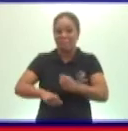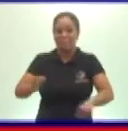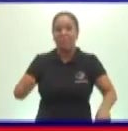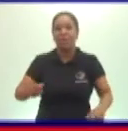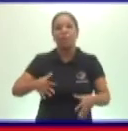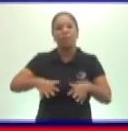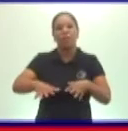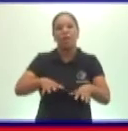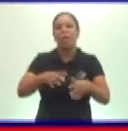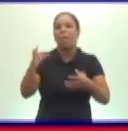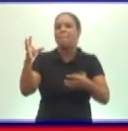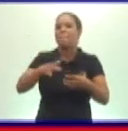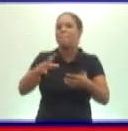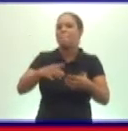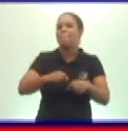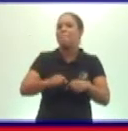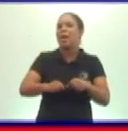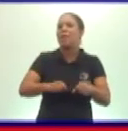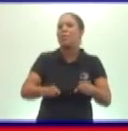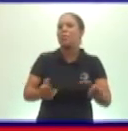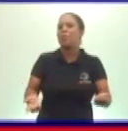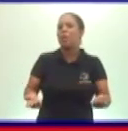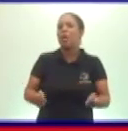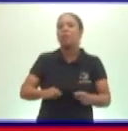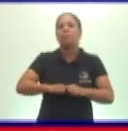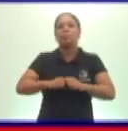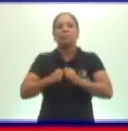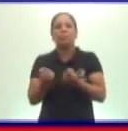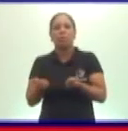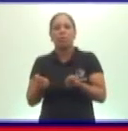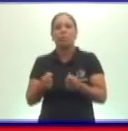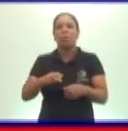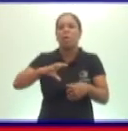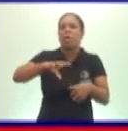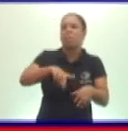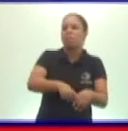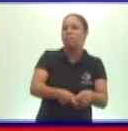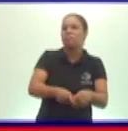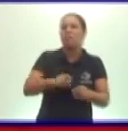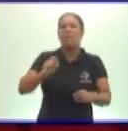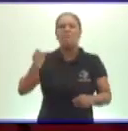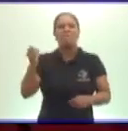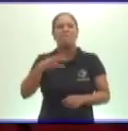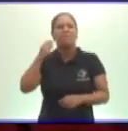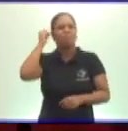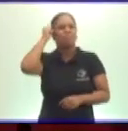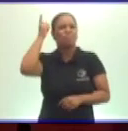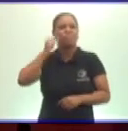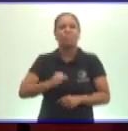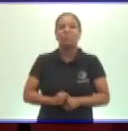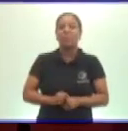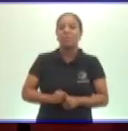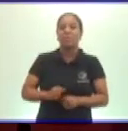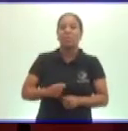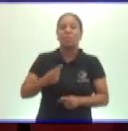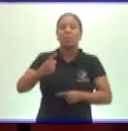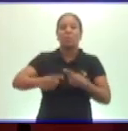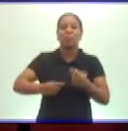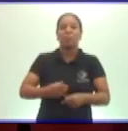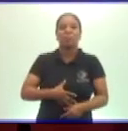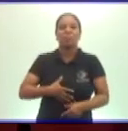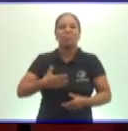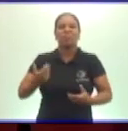manipular. Se manipula y se desarma. Por lo tanto, falsa conciencia ideología reaccionaria.